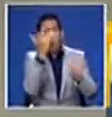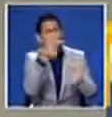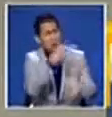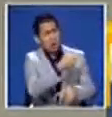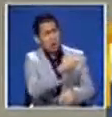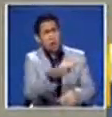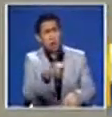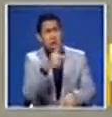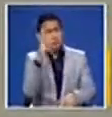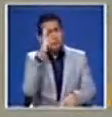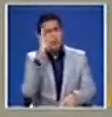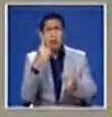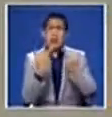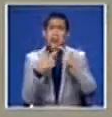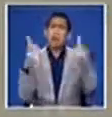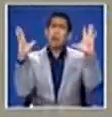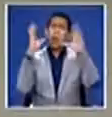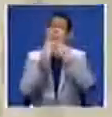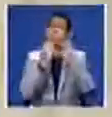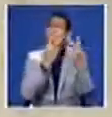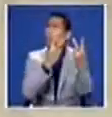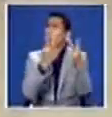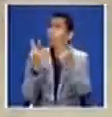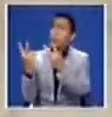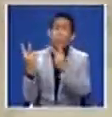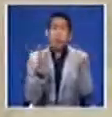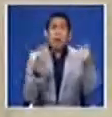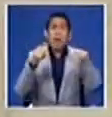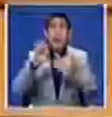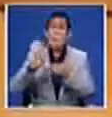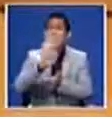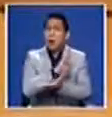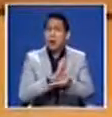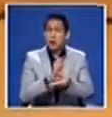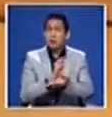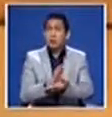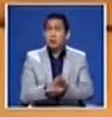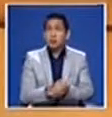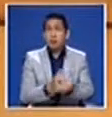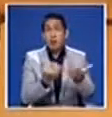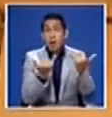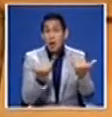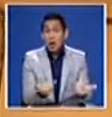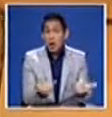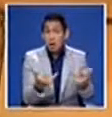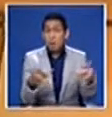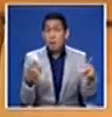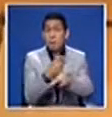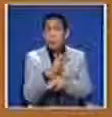la inseguridad en la cooperativa Unión de Bananeros que los vecinos ya no blindan los focos de las aceras